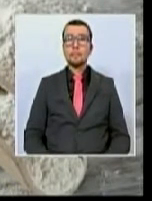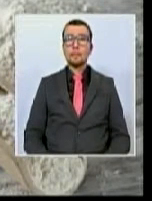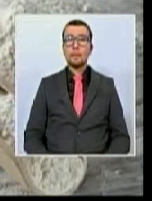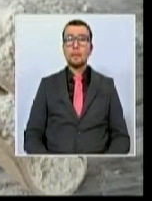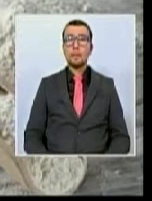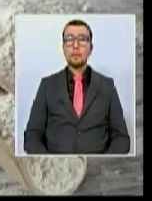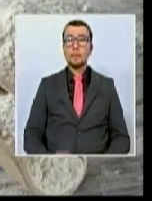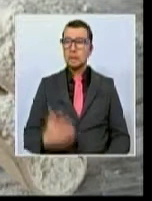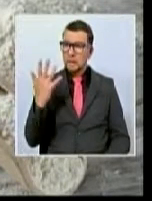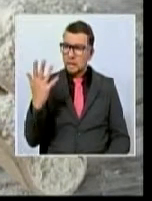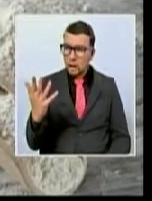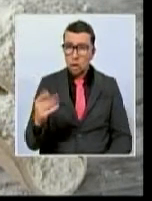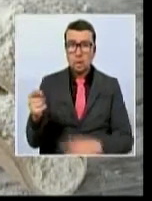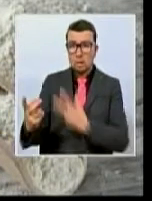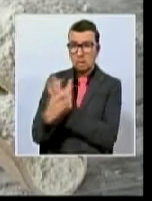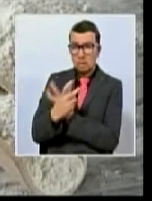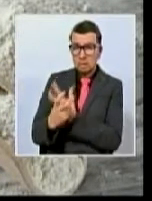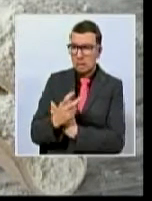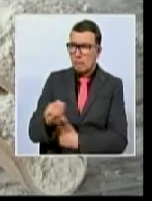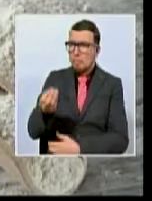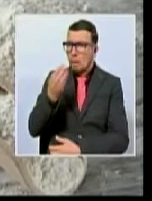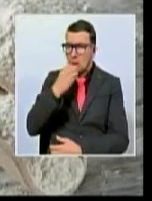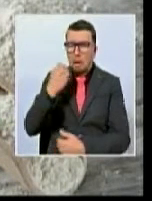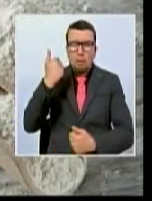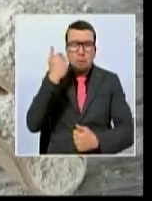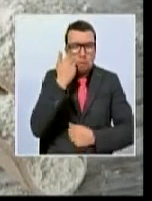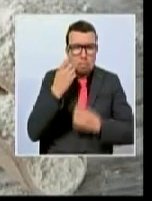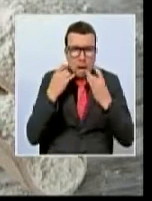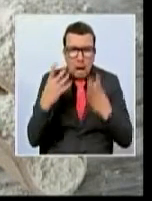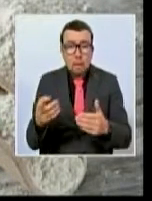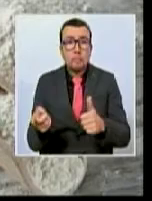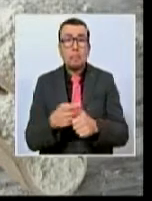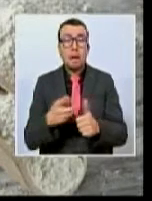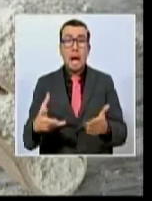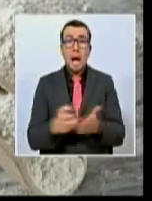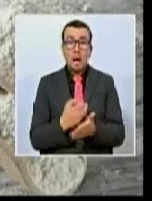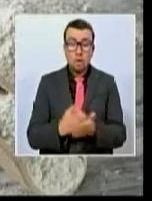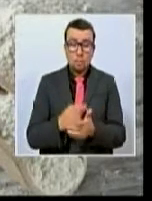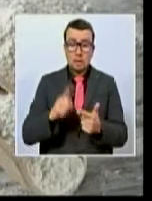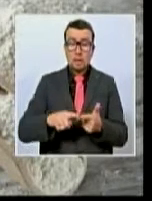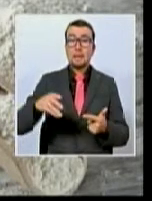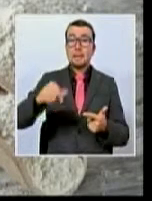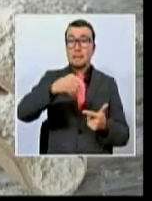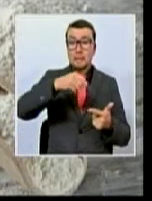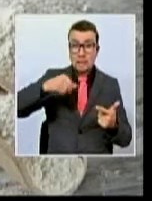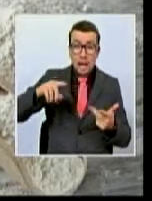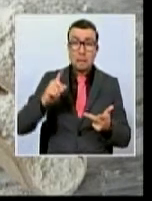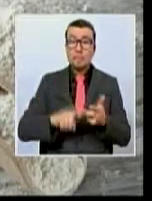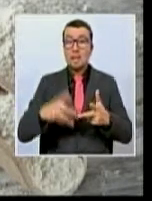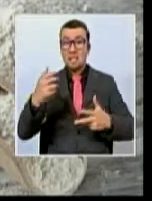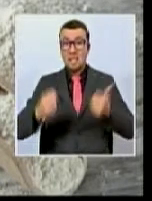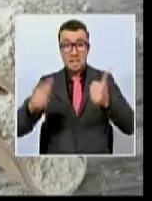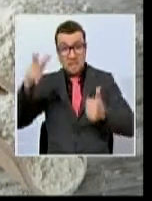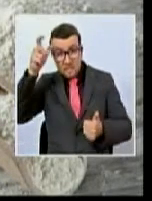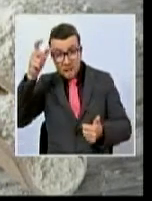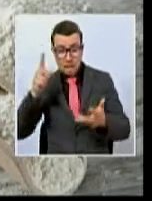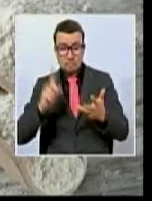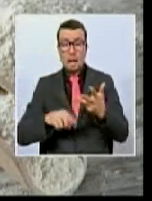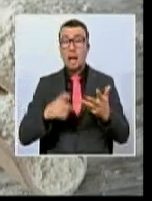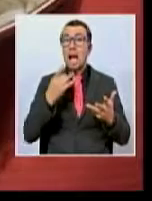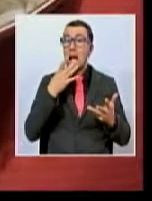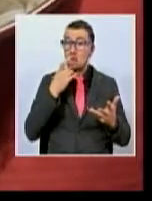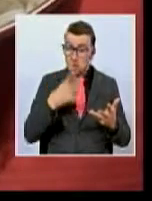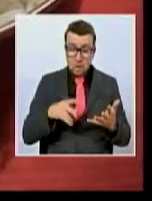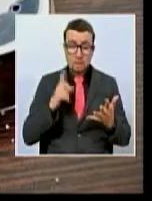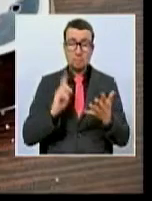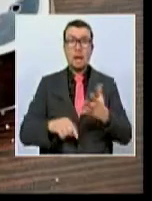5 venenos blancos que debes dejar de consumir: arroz blanco, sal refinada, leche de vaca, azúcar